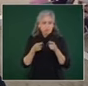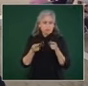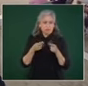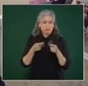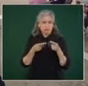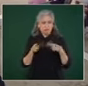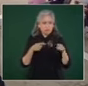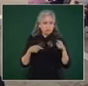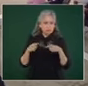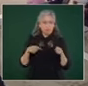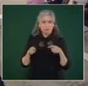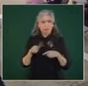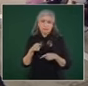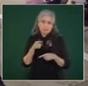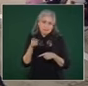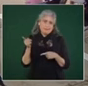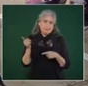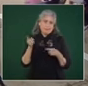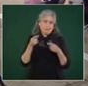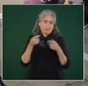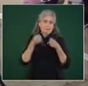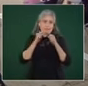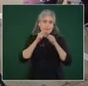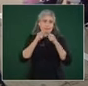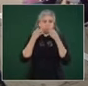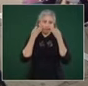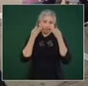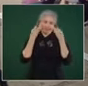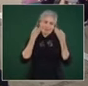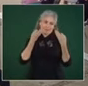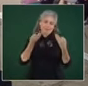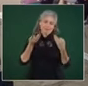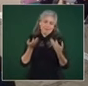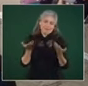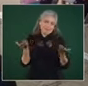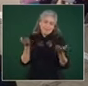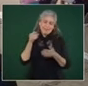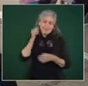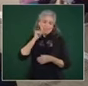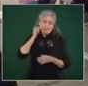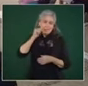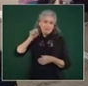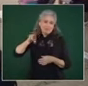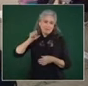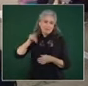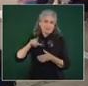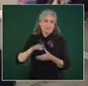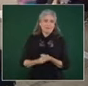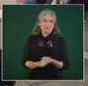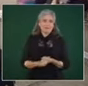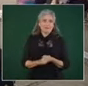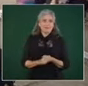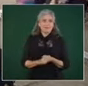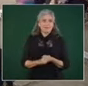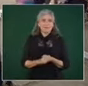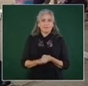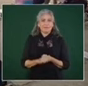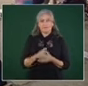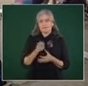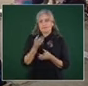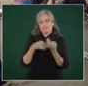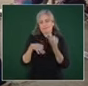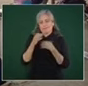país con honrosas excepciones todo esto eh que